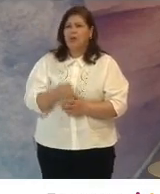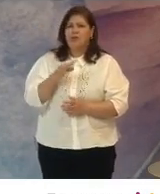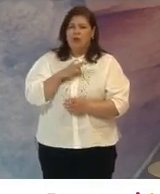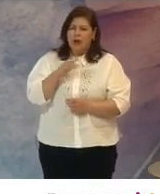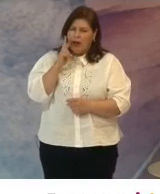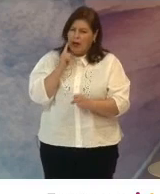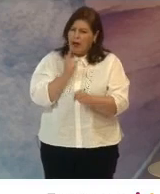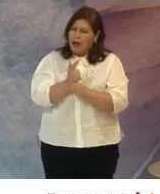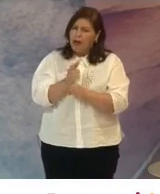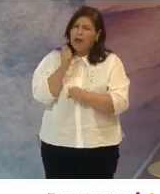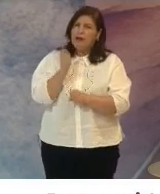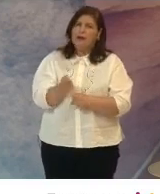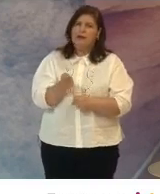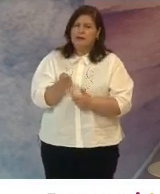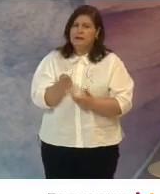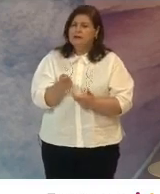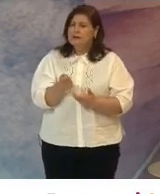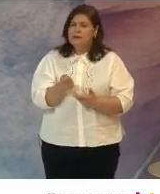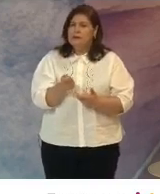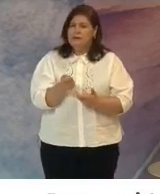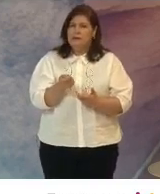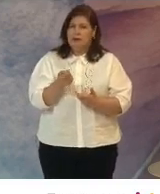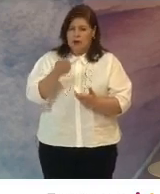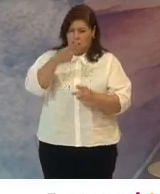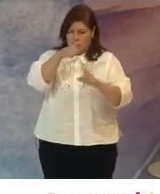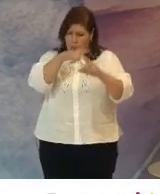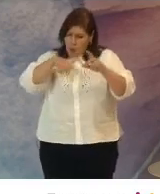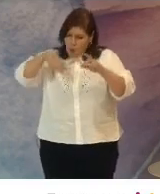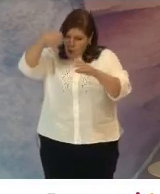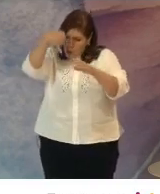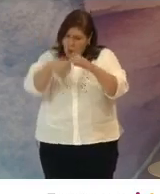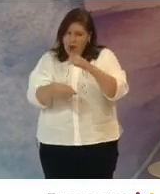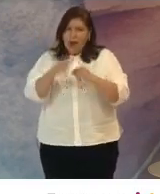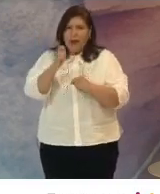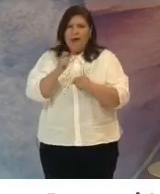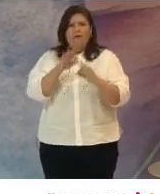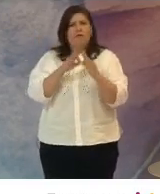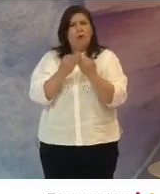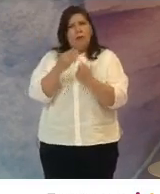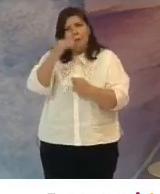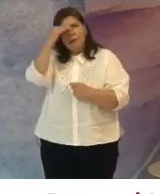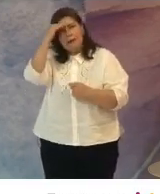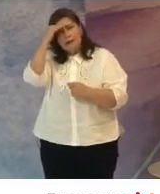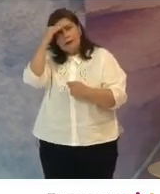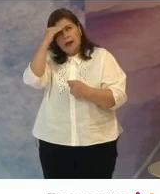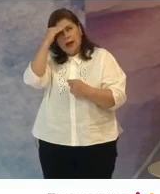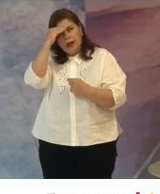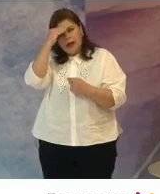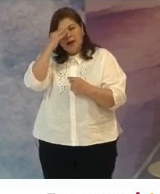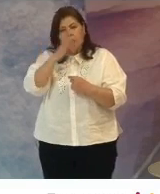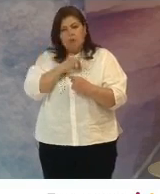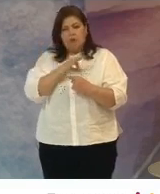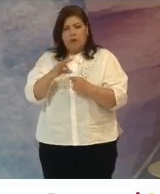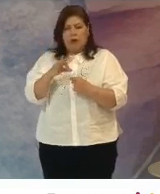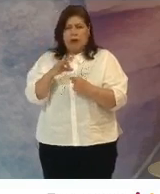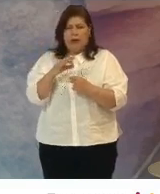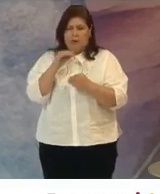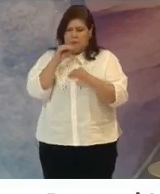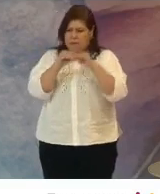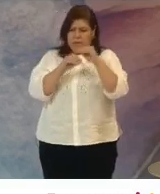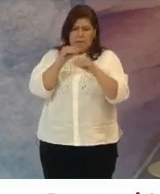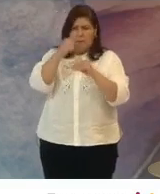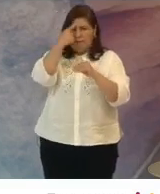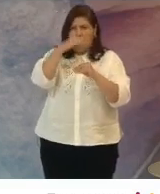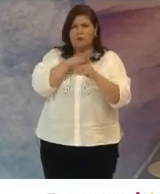fuente que da de pensamiento que crea estas estructuras que nos llevan al diseño de